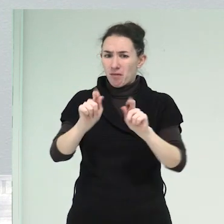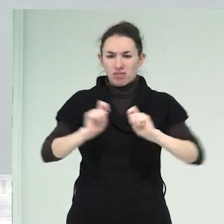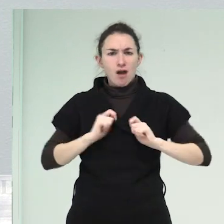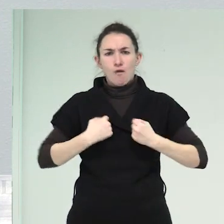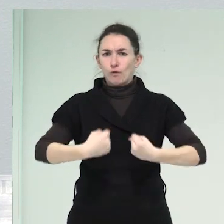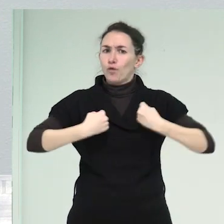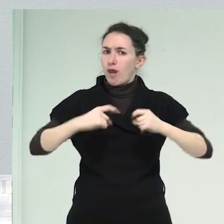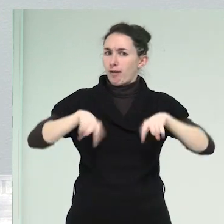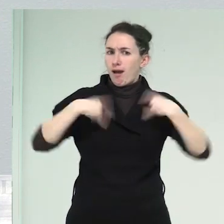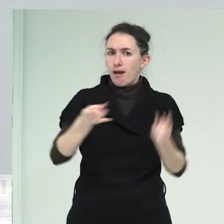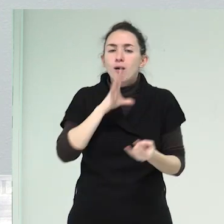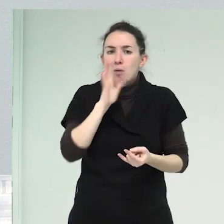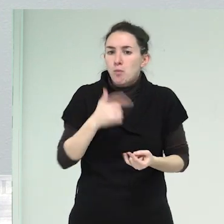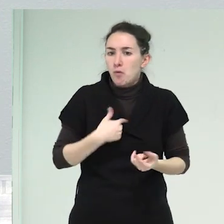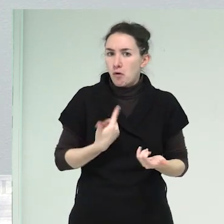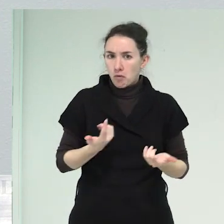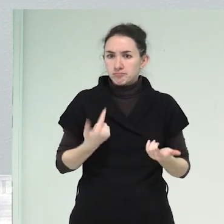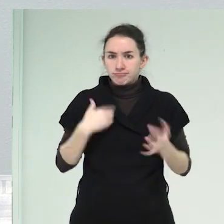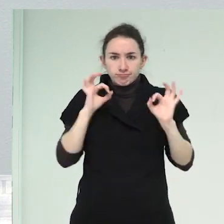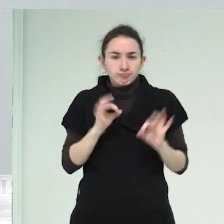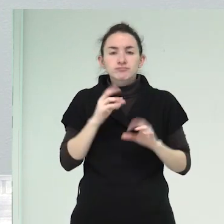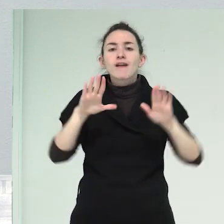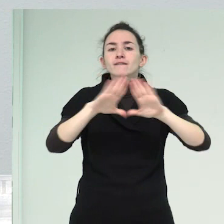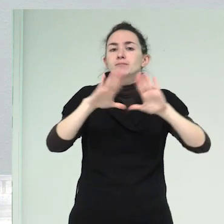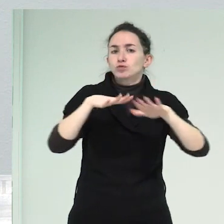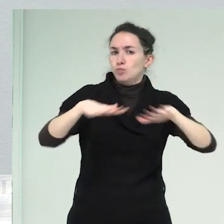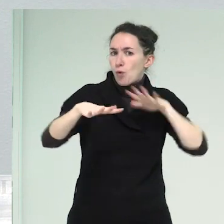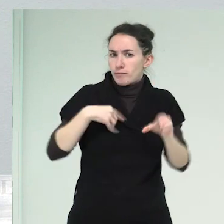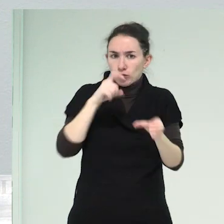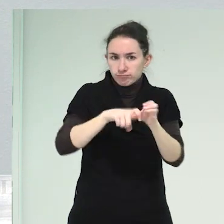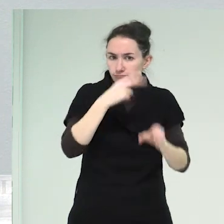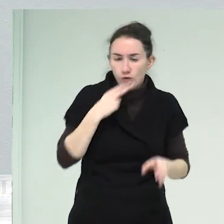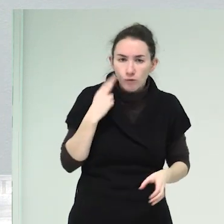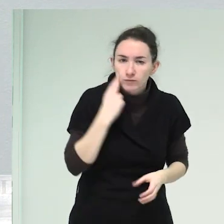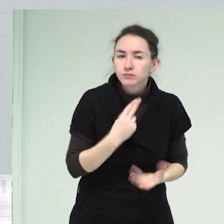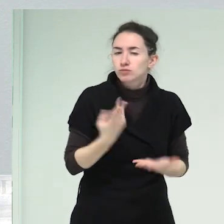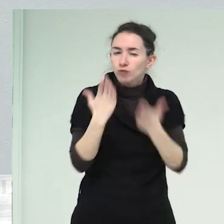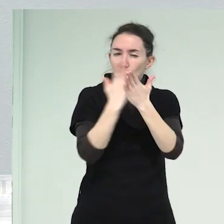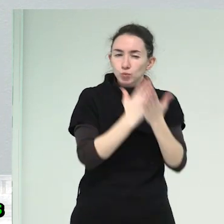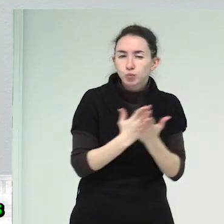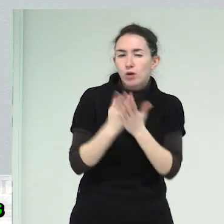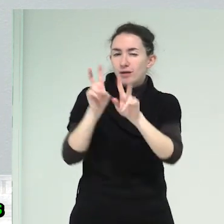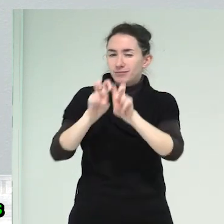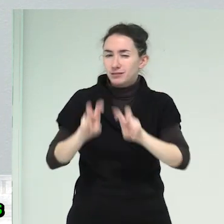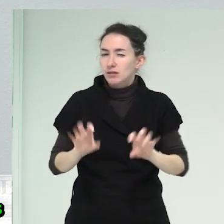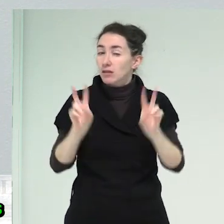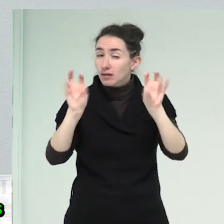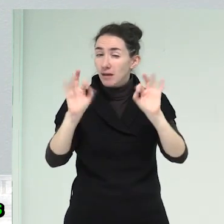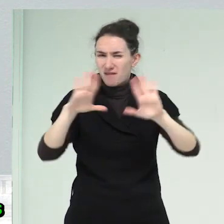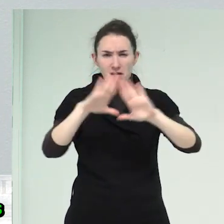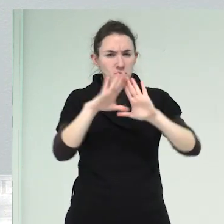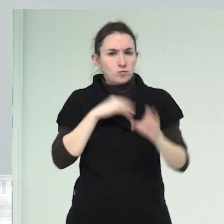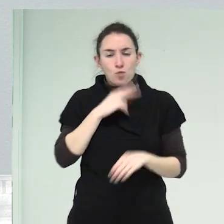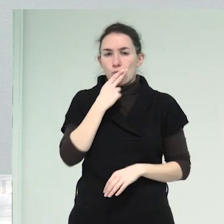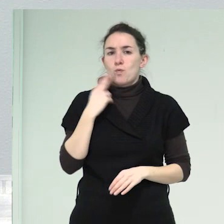seguir hablando, porque estoy comprometida con la militancia feminista, con el estudio y la investigación también de los feminismos, y lucho por los